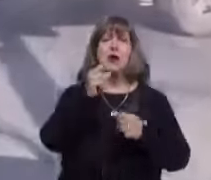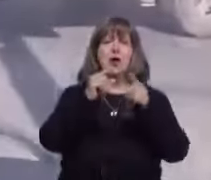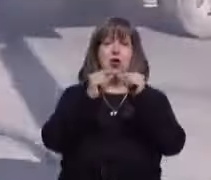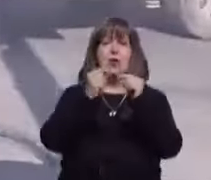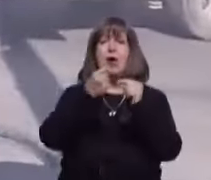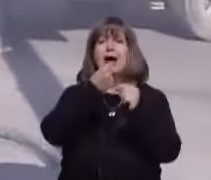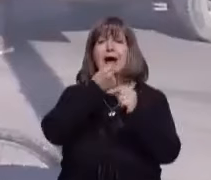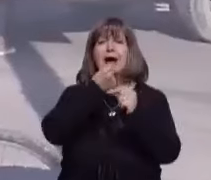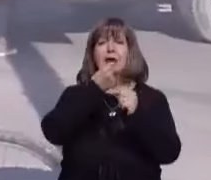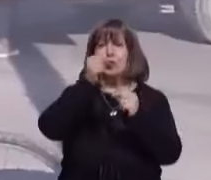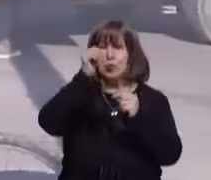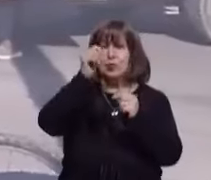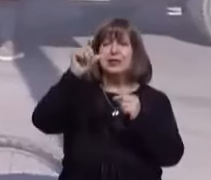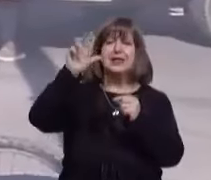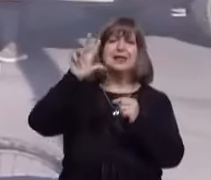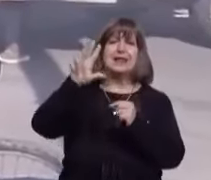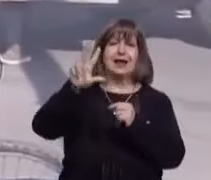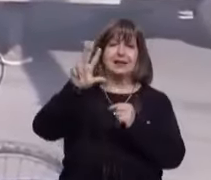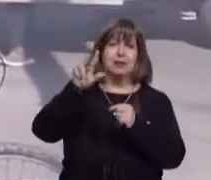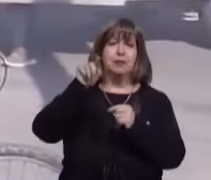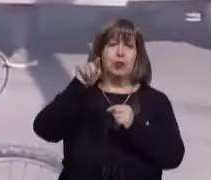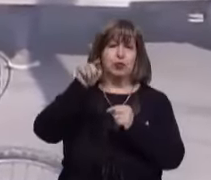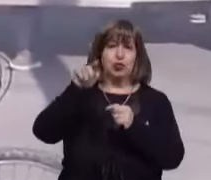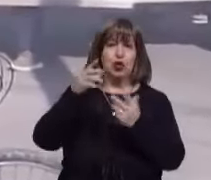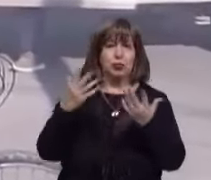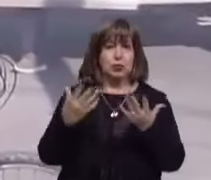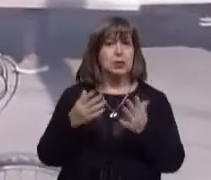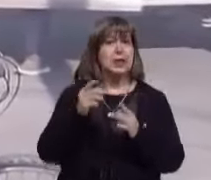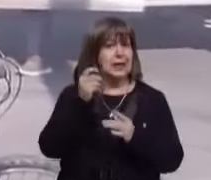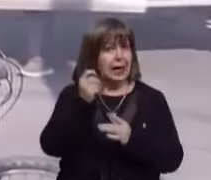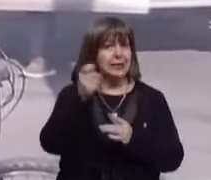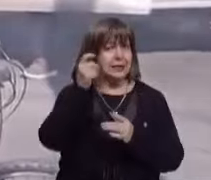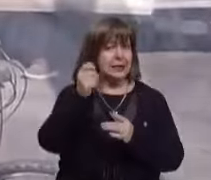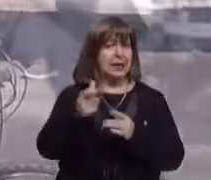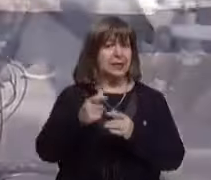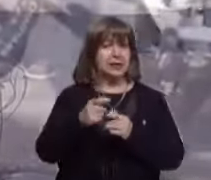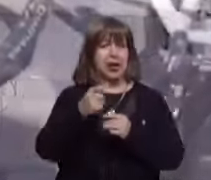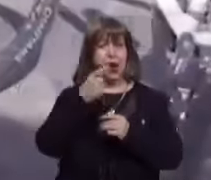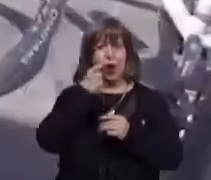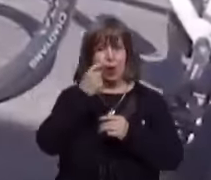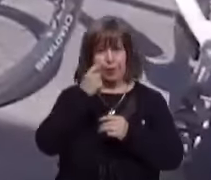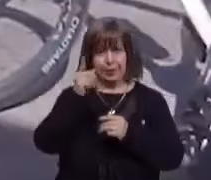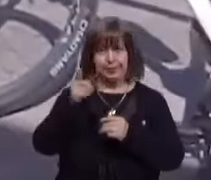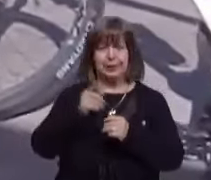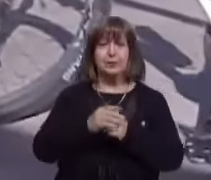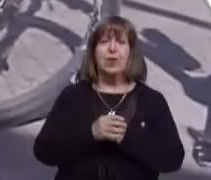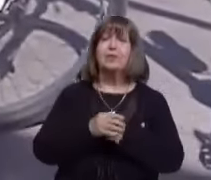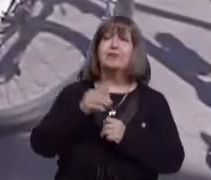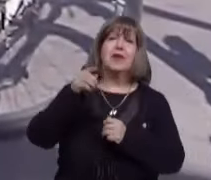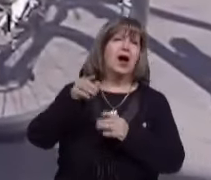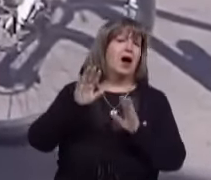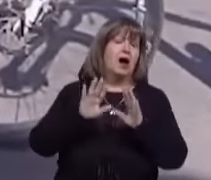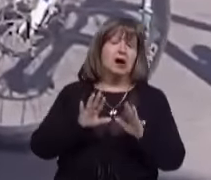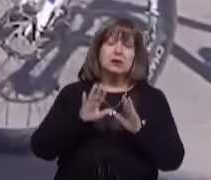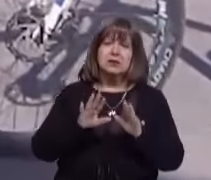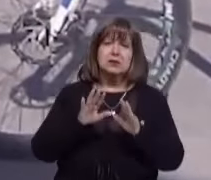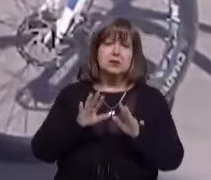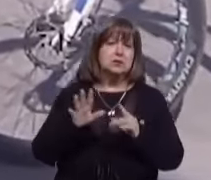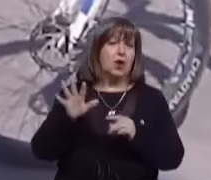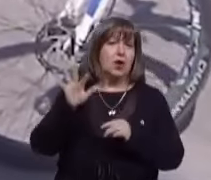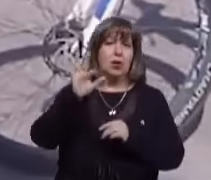es una situación gravísima la que protagonizó este conductor. Lo que está pasando en